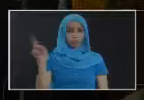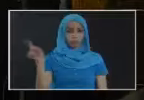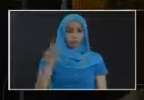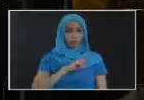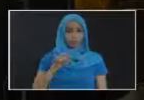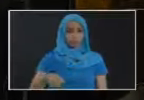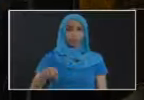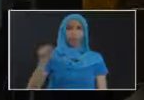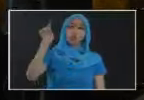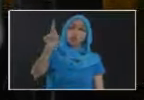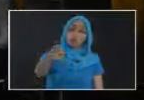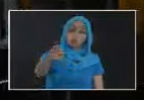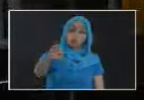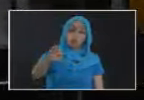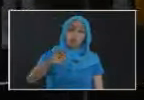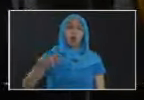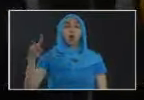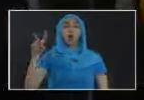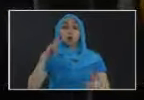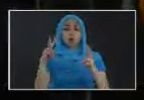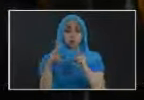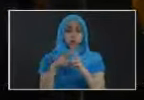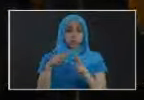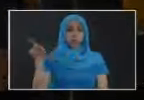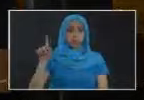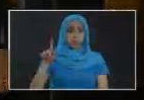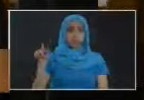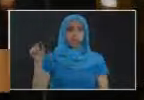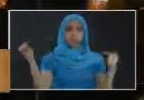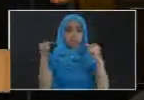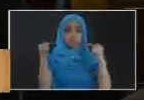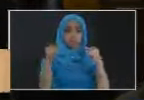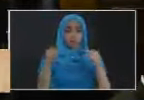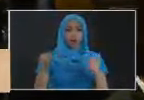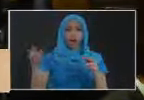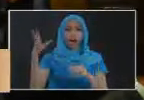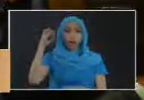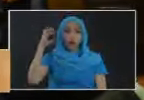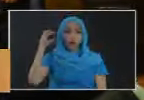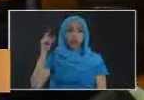Tú conoces dónde el enemigo te ha quitado tu gozo.